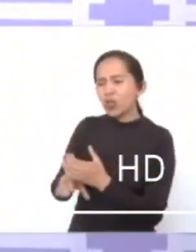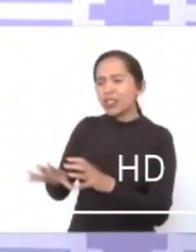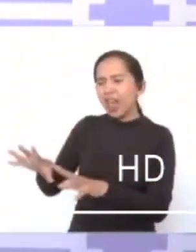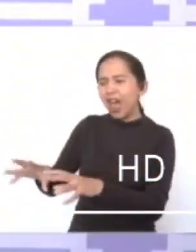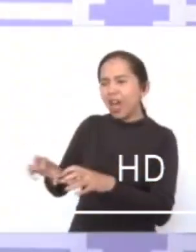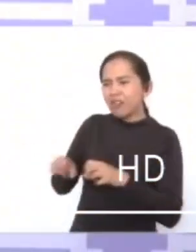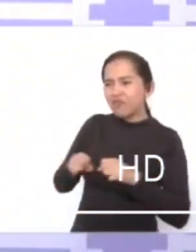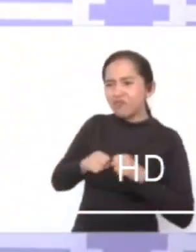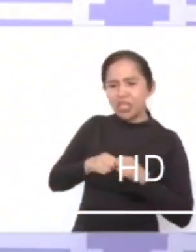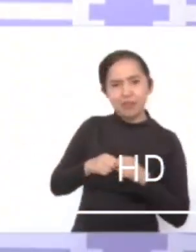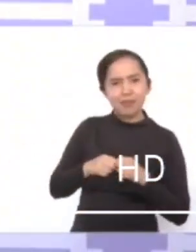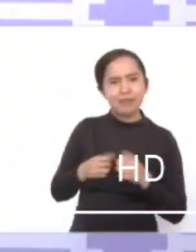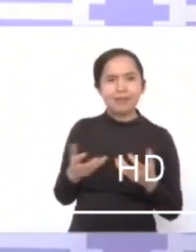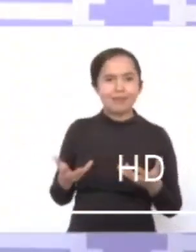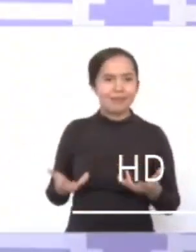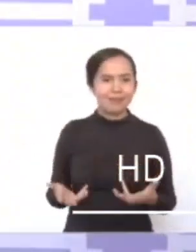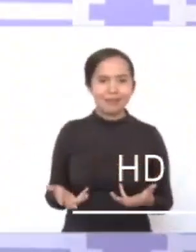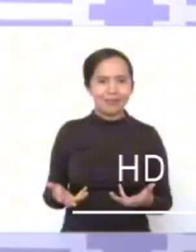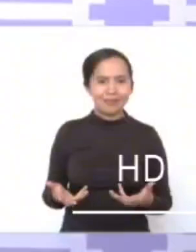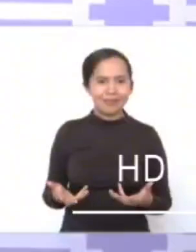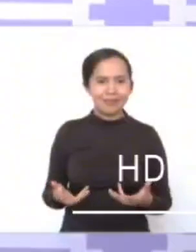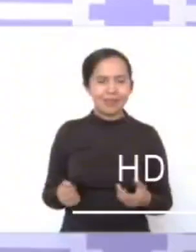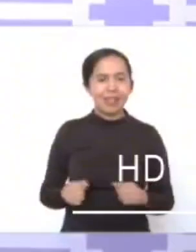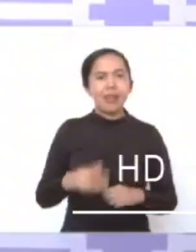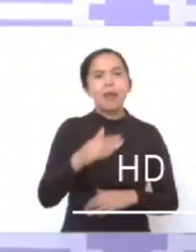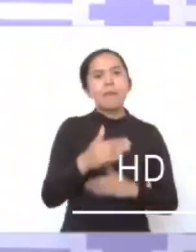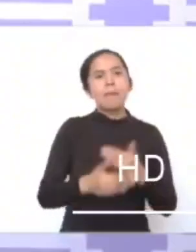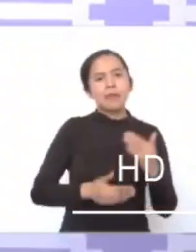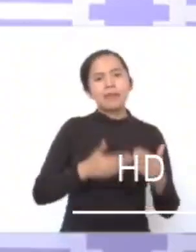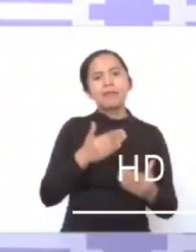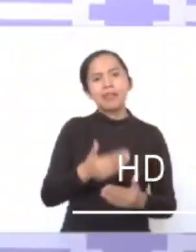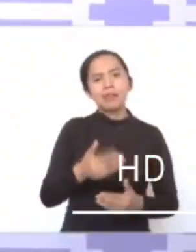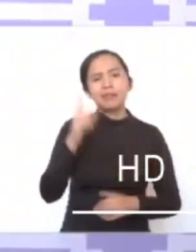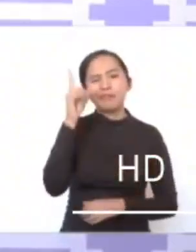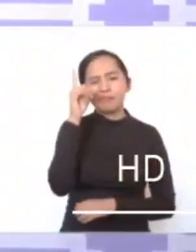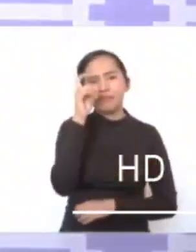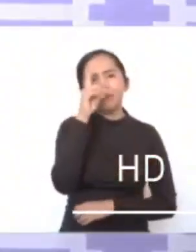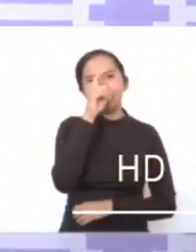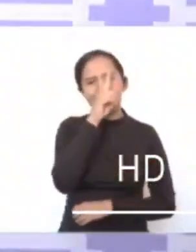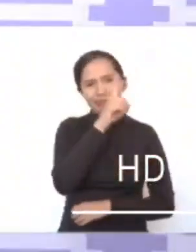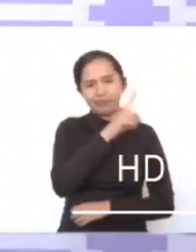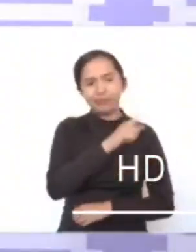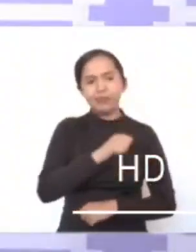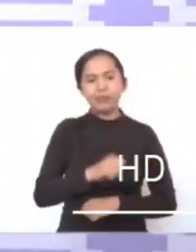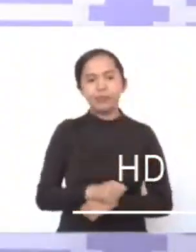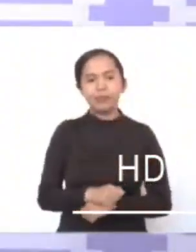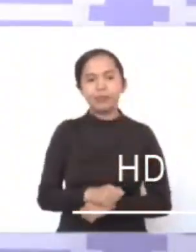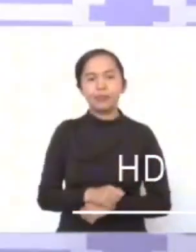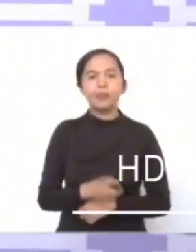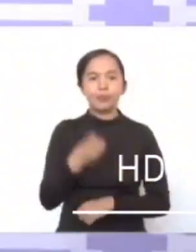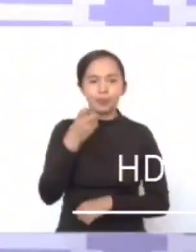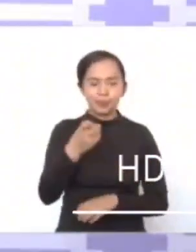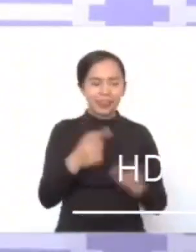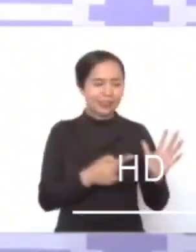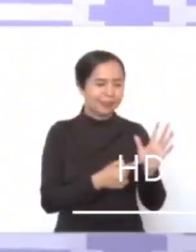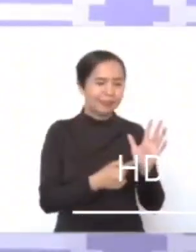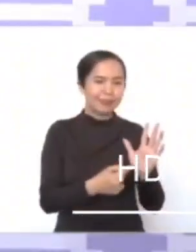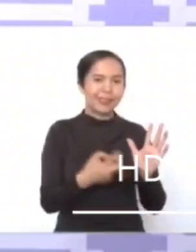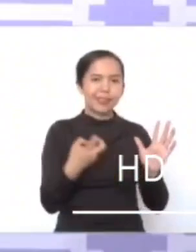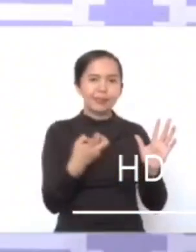apropiar, entonces los avances son más difíciles. Por eso esta campaña es muy